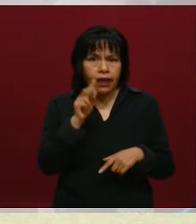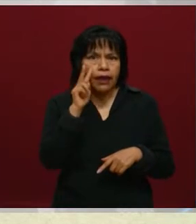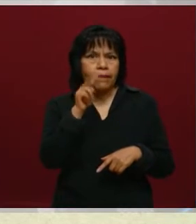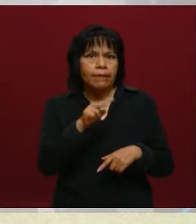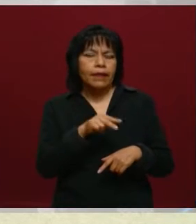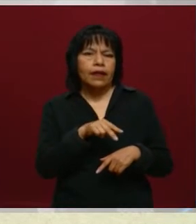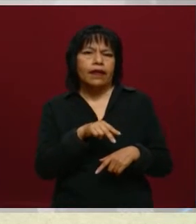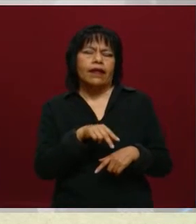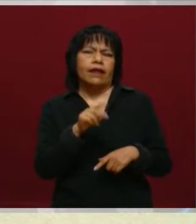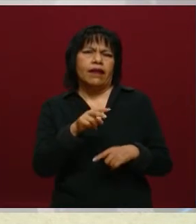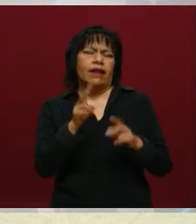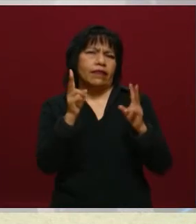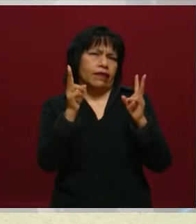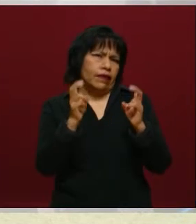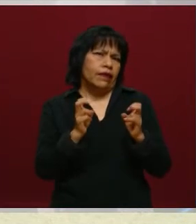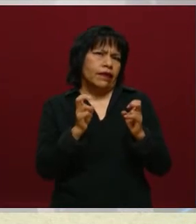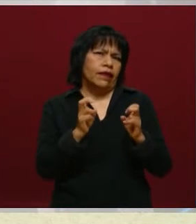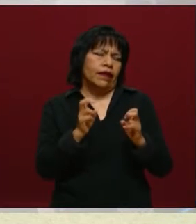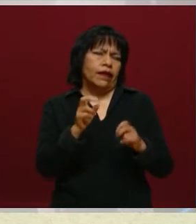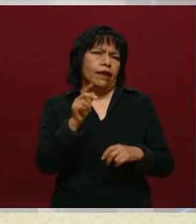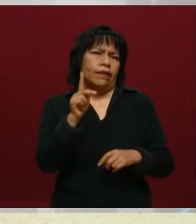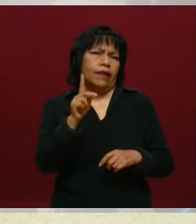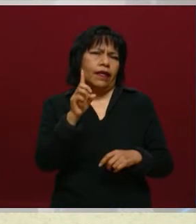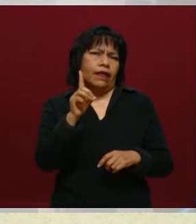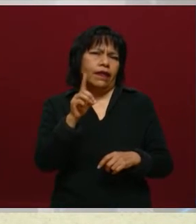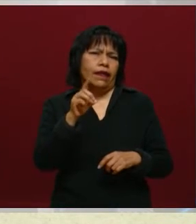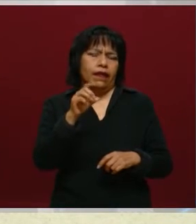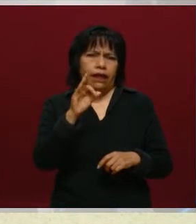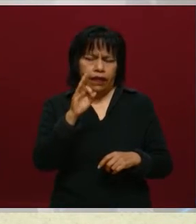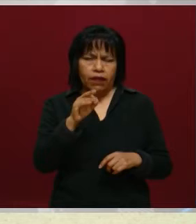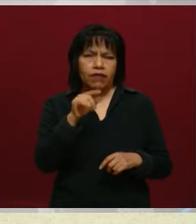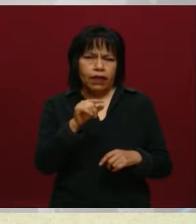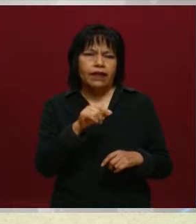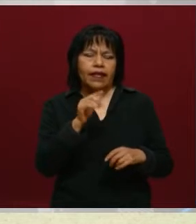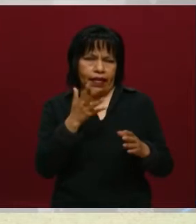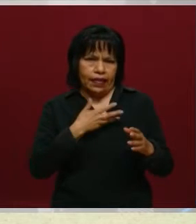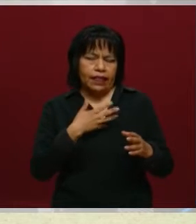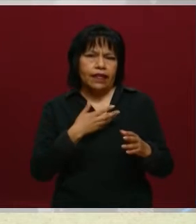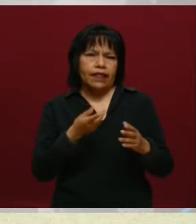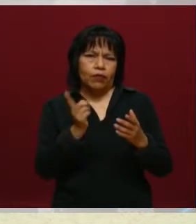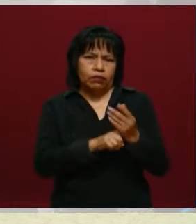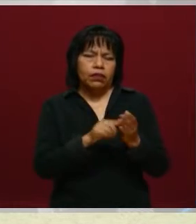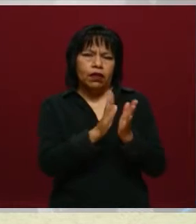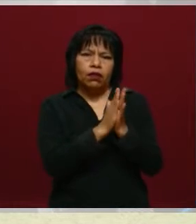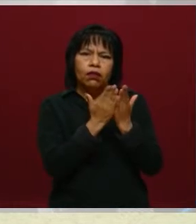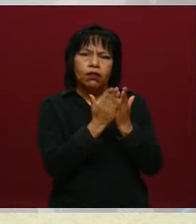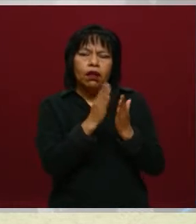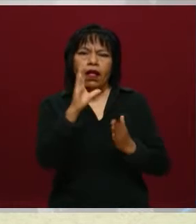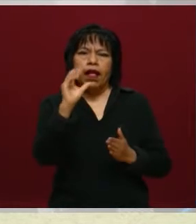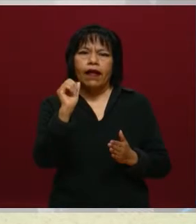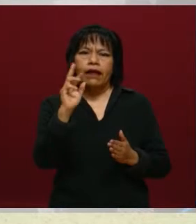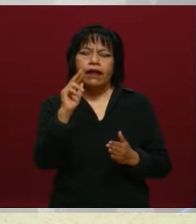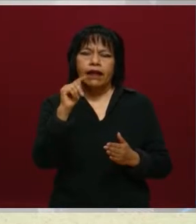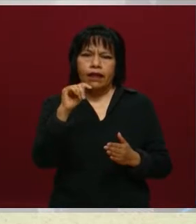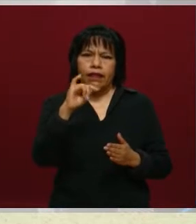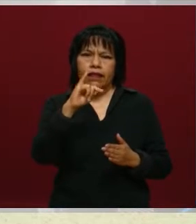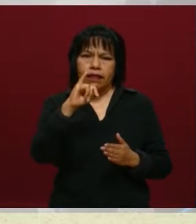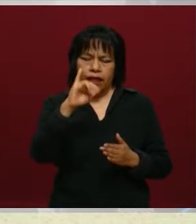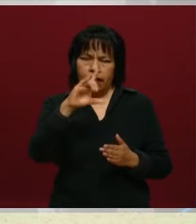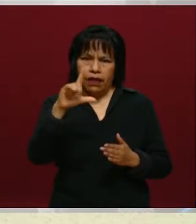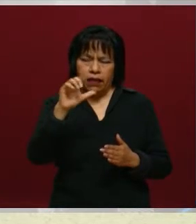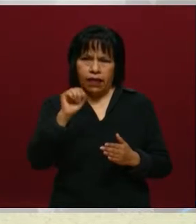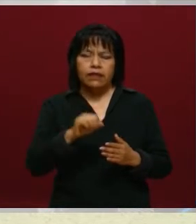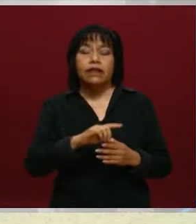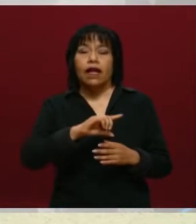pdf me imagino que está en las cartillas así es después de las 5 de la tarde iba a